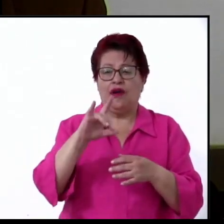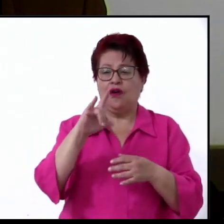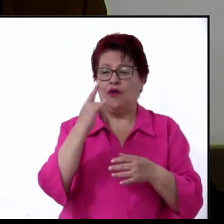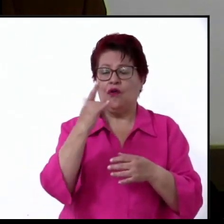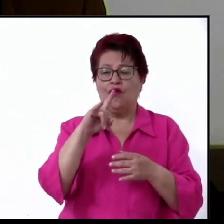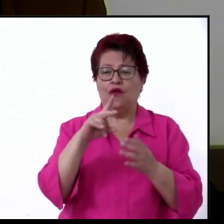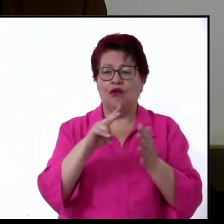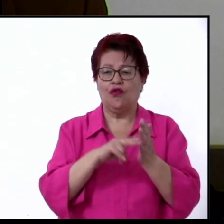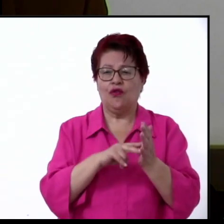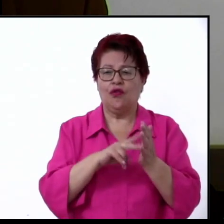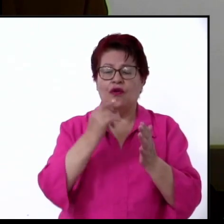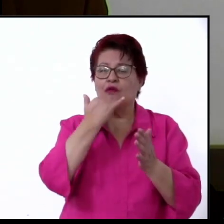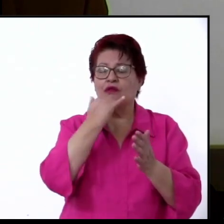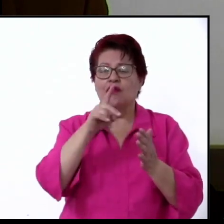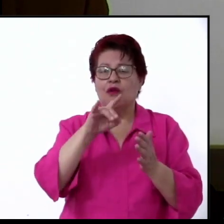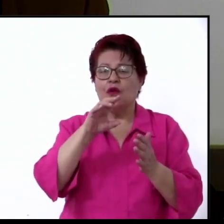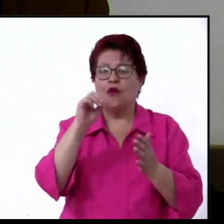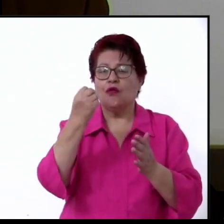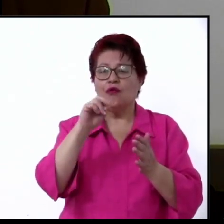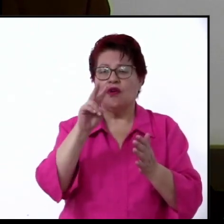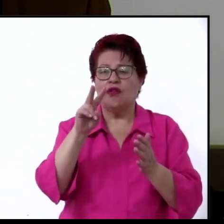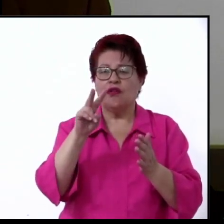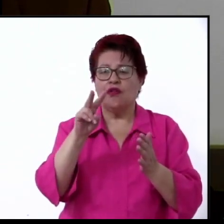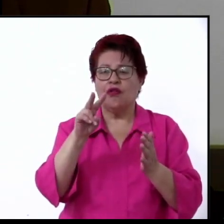de 2000, perdón, en octubre de